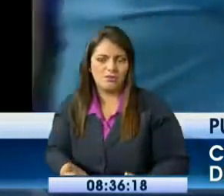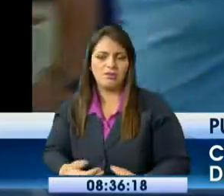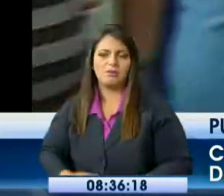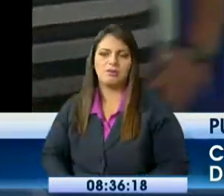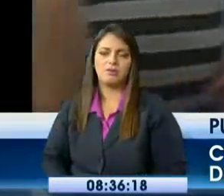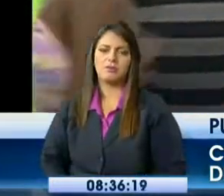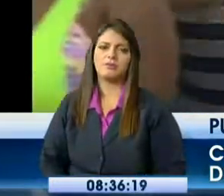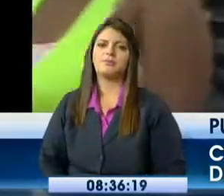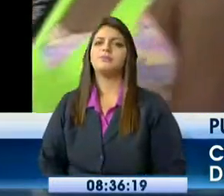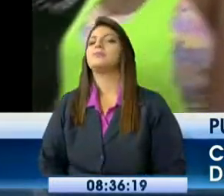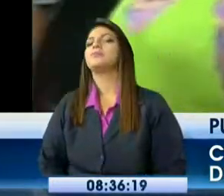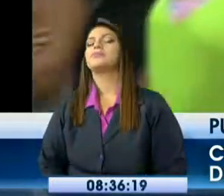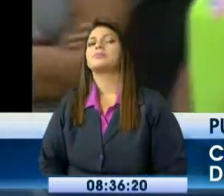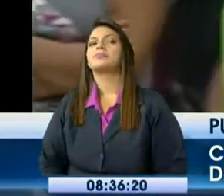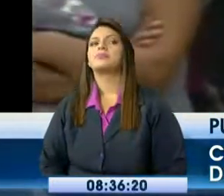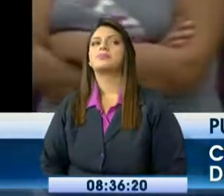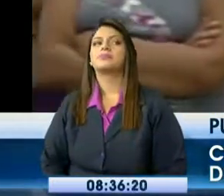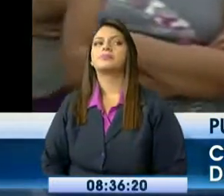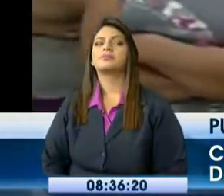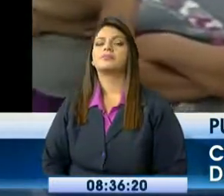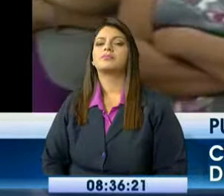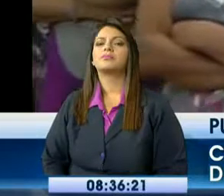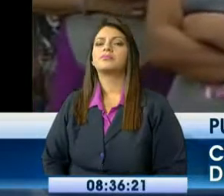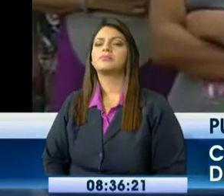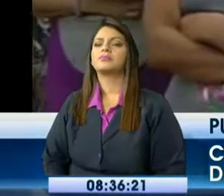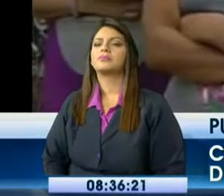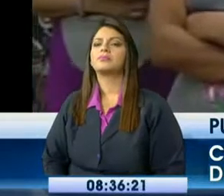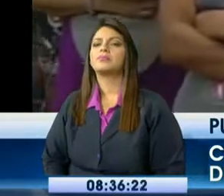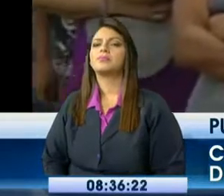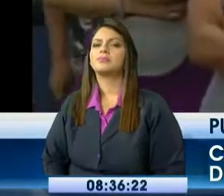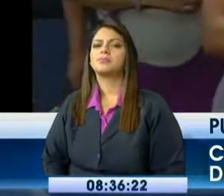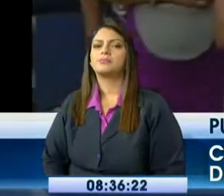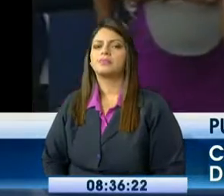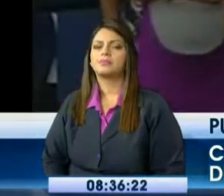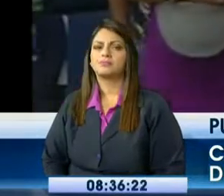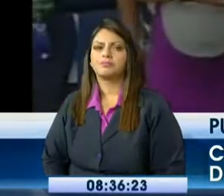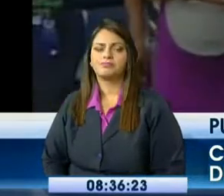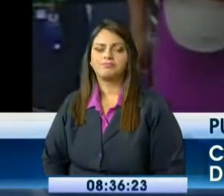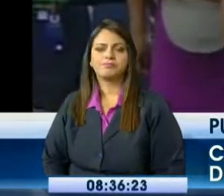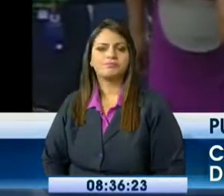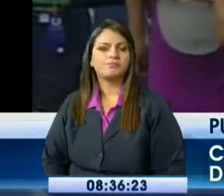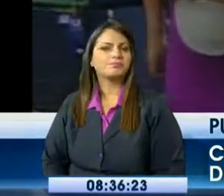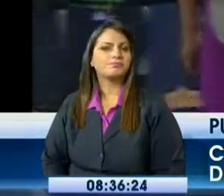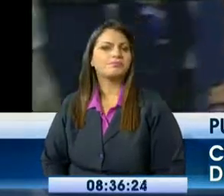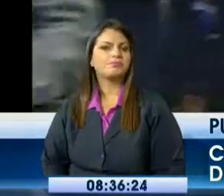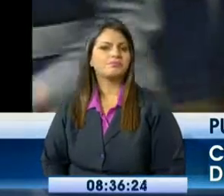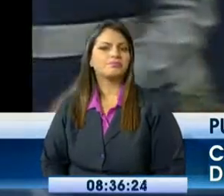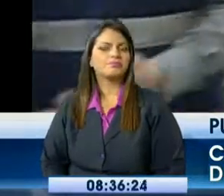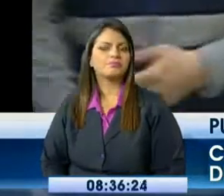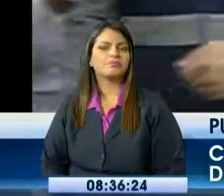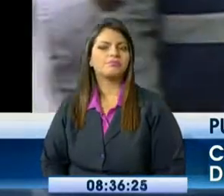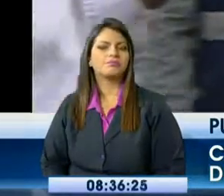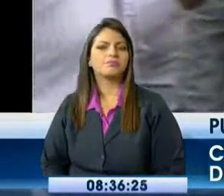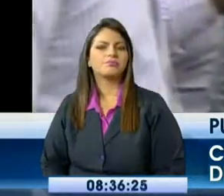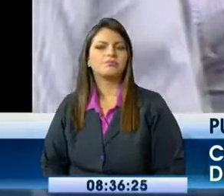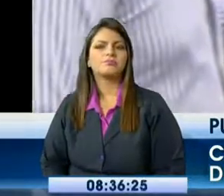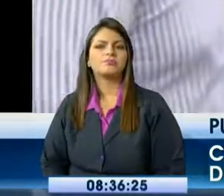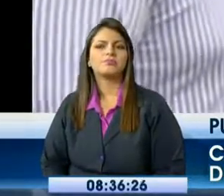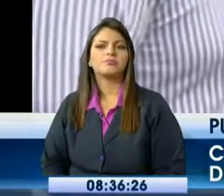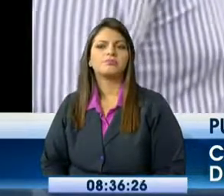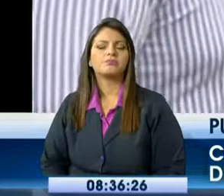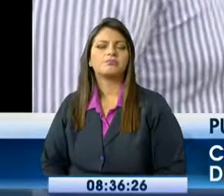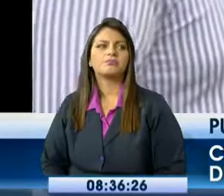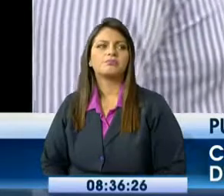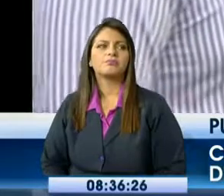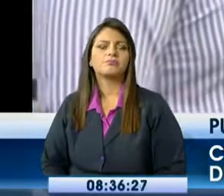algunos, Hugo, en el sector de que está que estamos proponiendo, que no nos han dado la respuesta si lo aceptan o no lo aceptan, ¿ya?